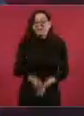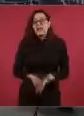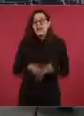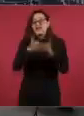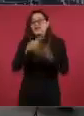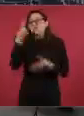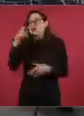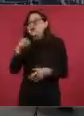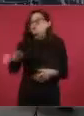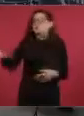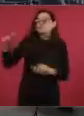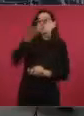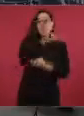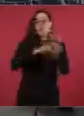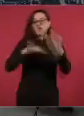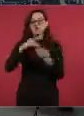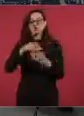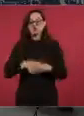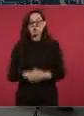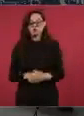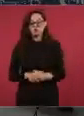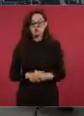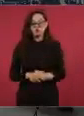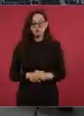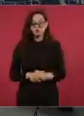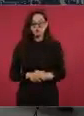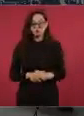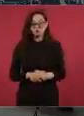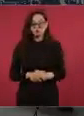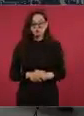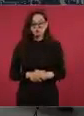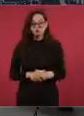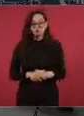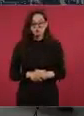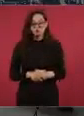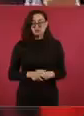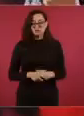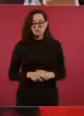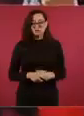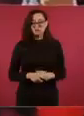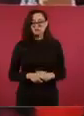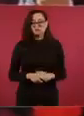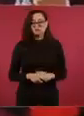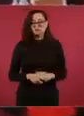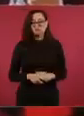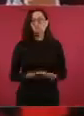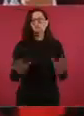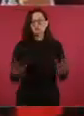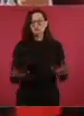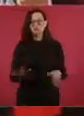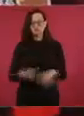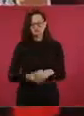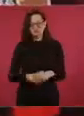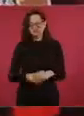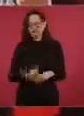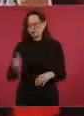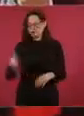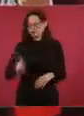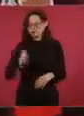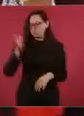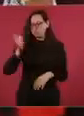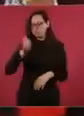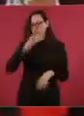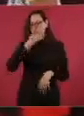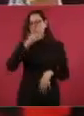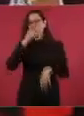Aquí aprovecho para abrir un paréntesis, porque le voy a enviar una carta, lo anuncio, a mi amigo,